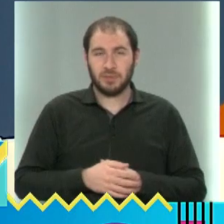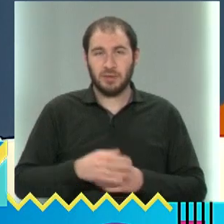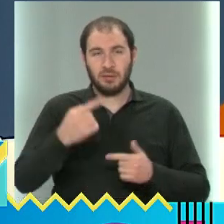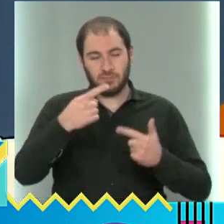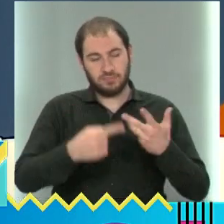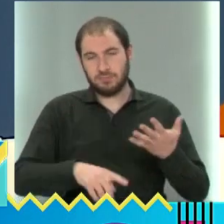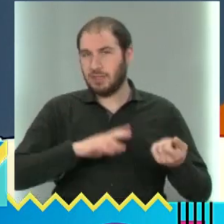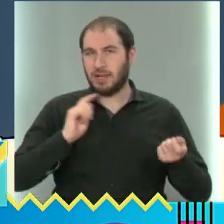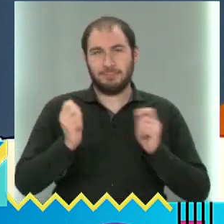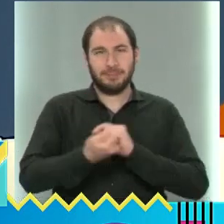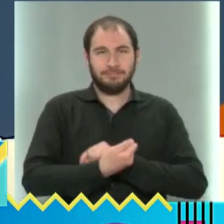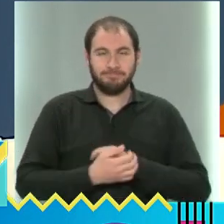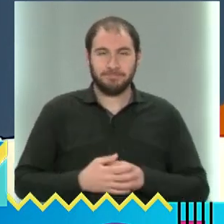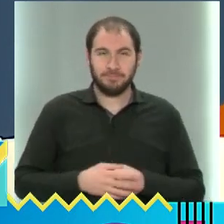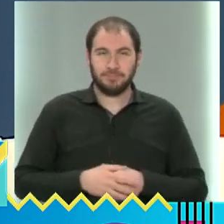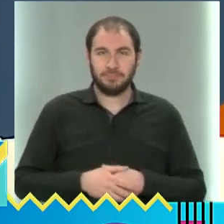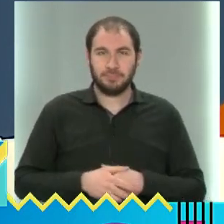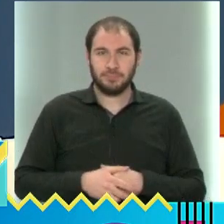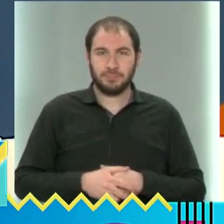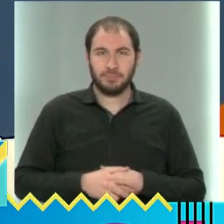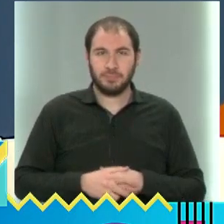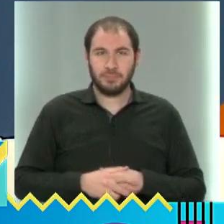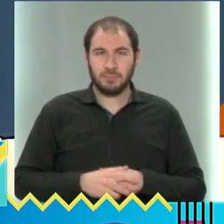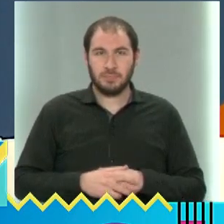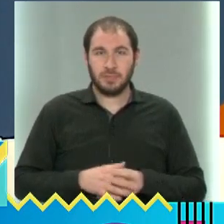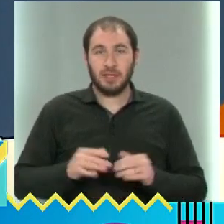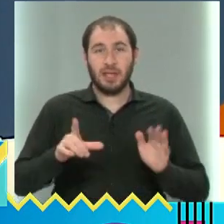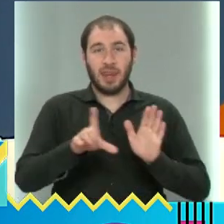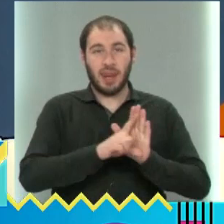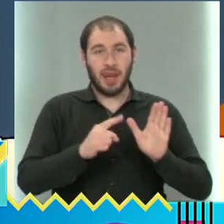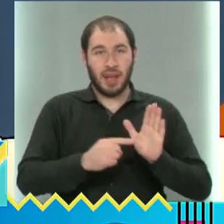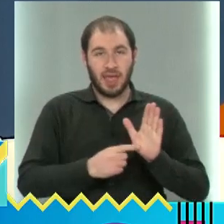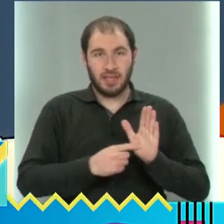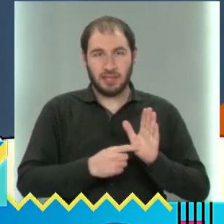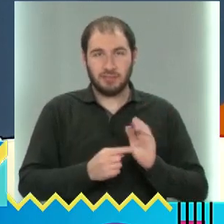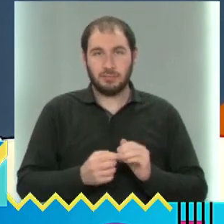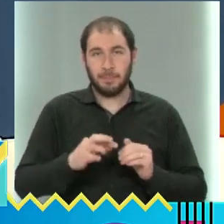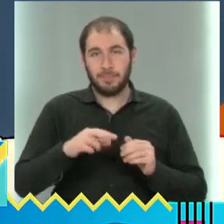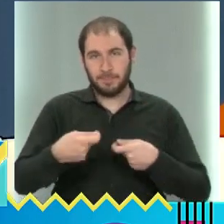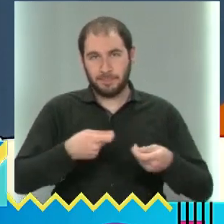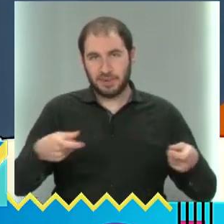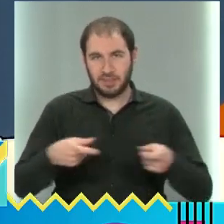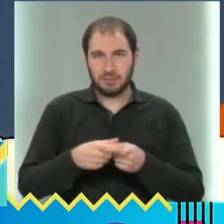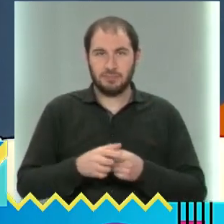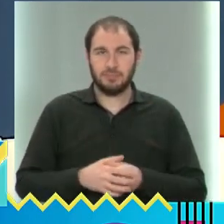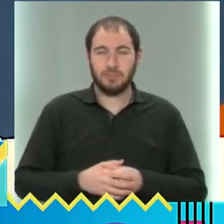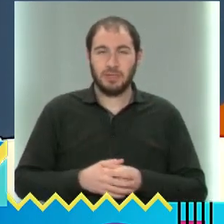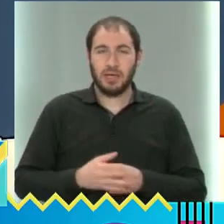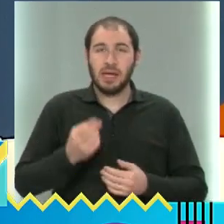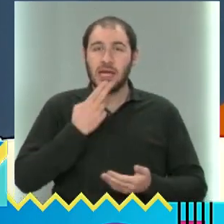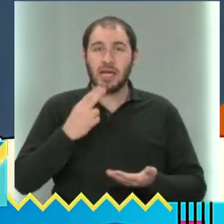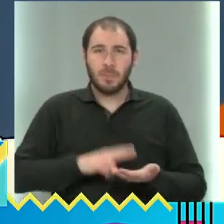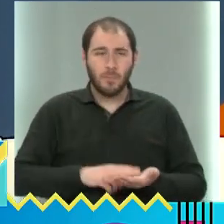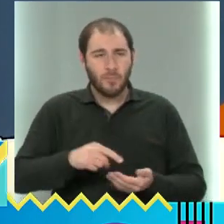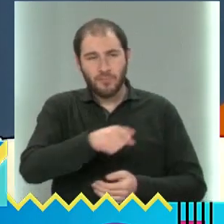que hay que cambiar. Por eso, con respecto a la ley PYME, la presión tributaria